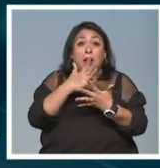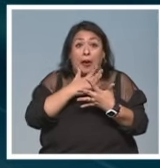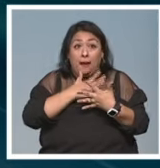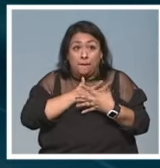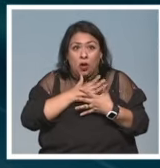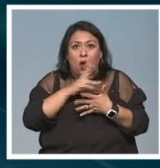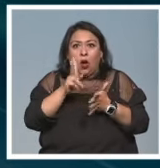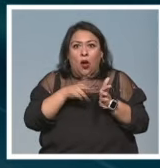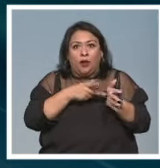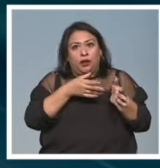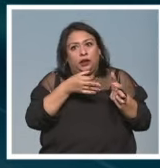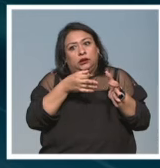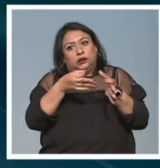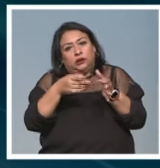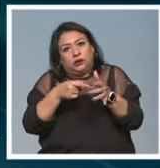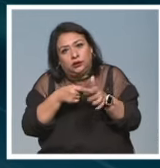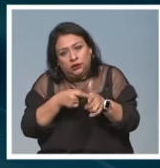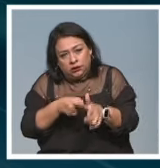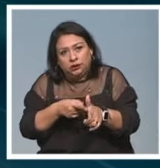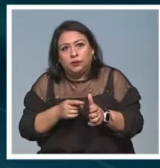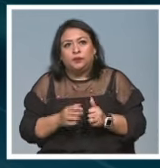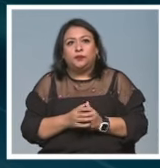te trae de nuevo.